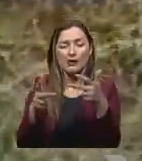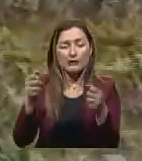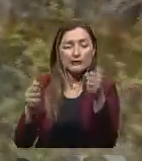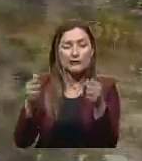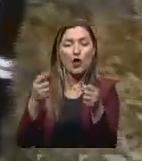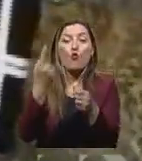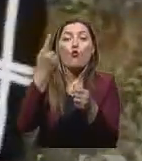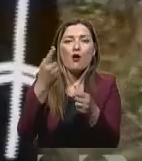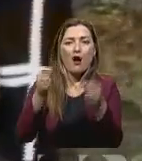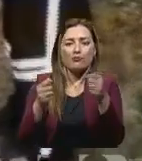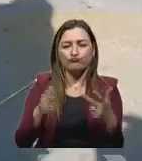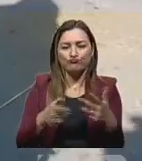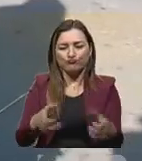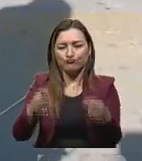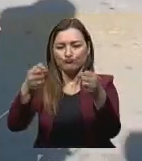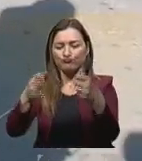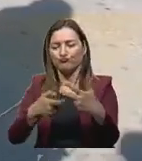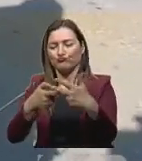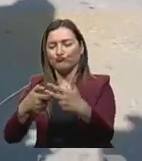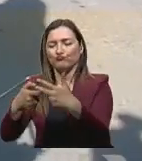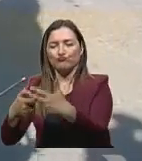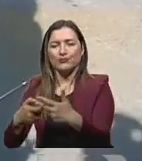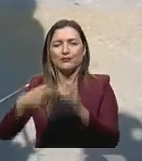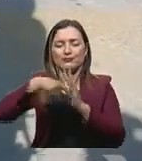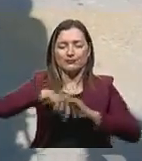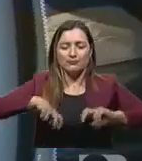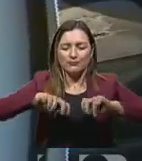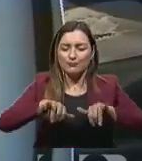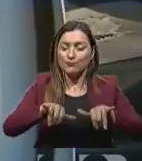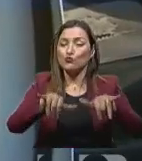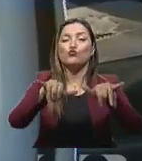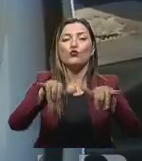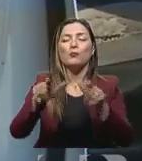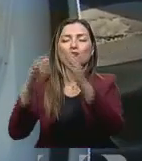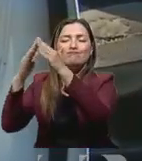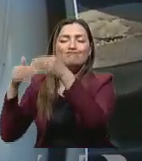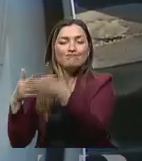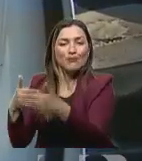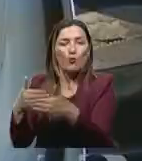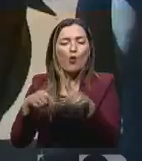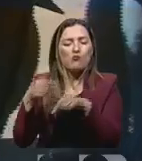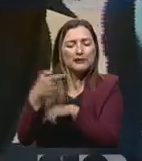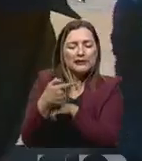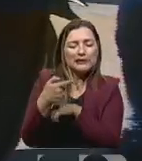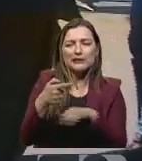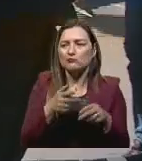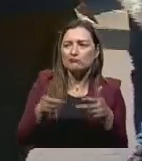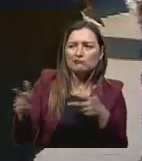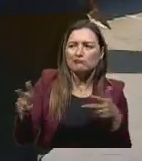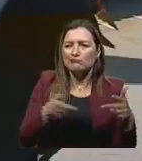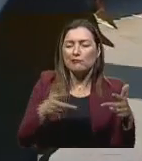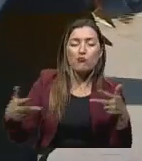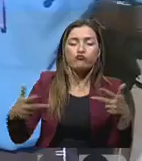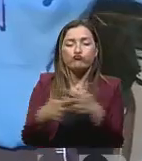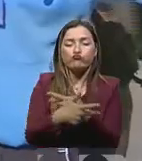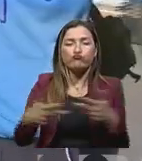movilizaban los delincuentes y continúa aún con las labores de inteligencia sin embargo los moradores y quienes circulan a diario por el sector Están